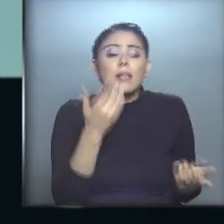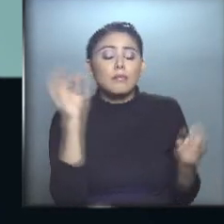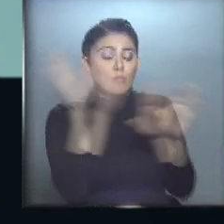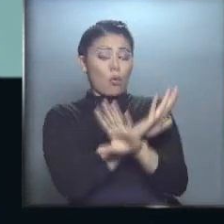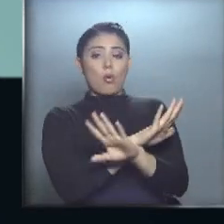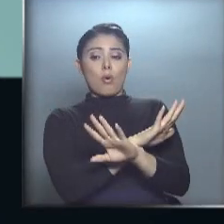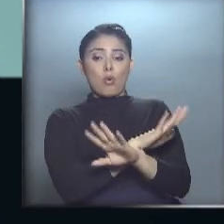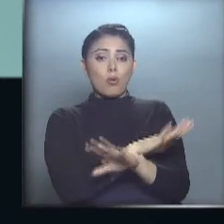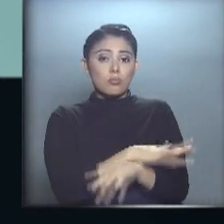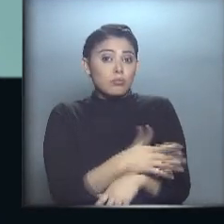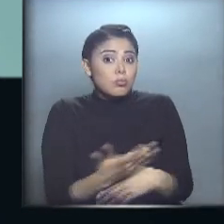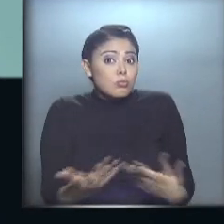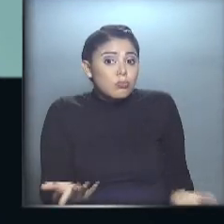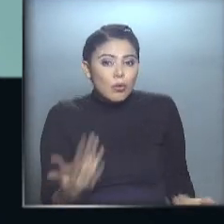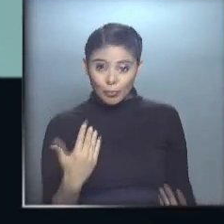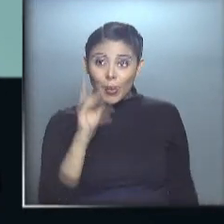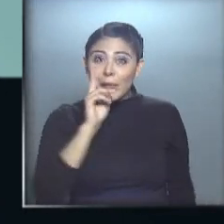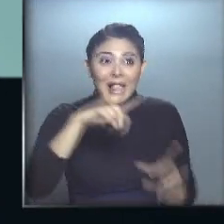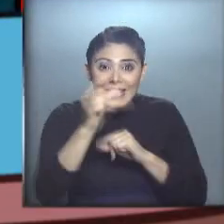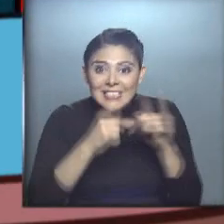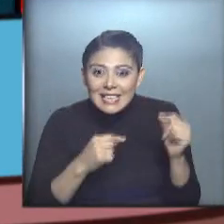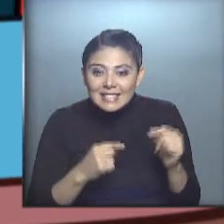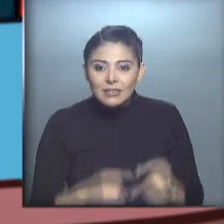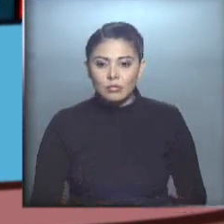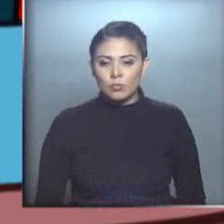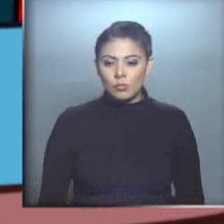repente, sin querer, ¿podemos ir a ver las estrellas?